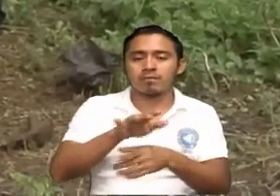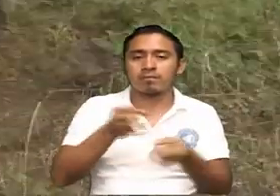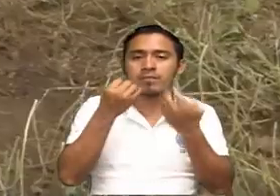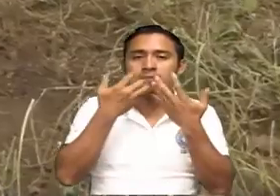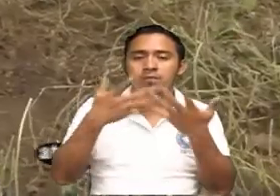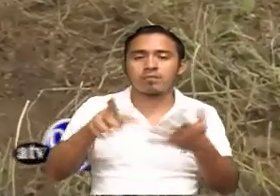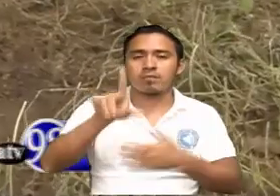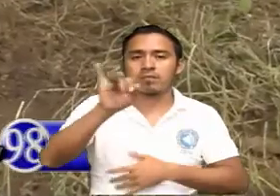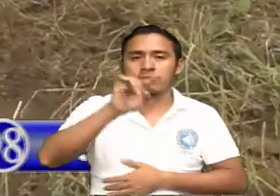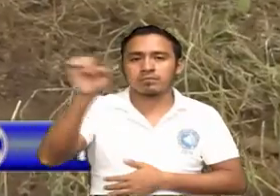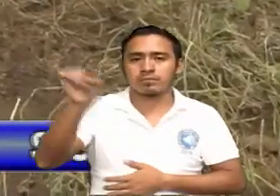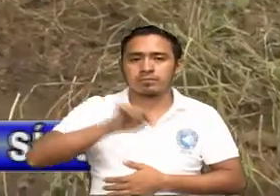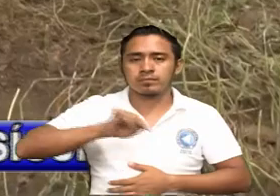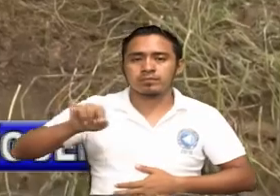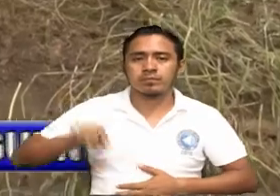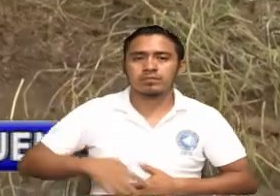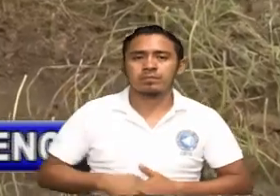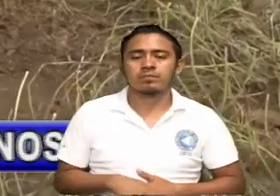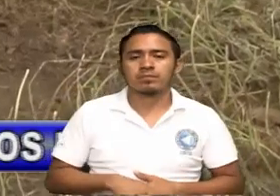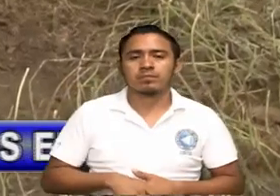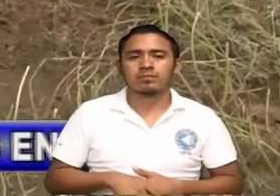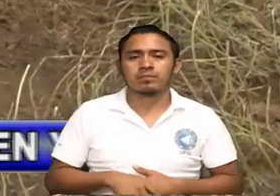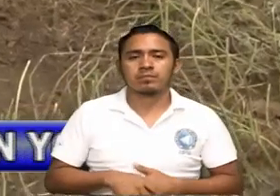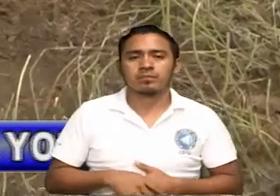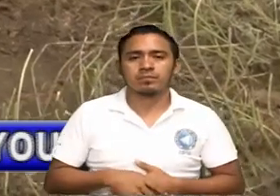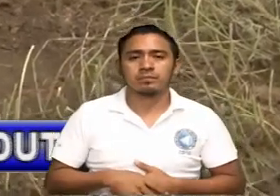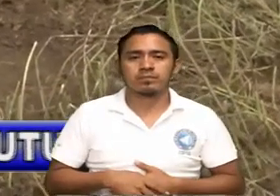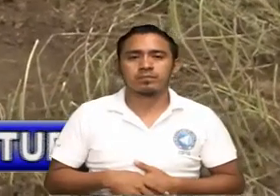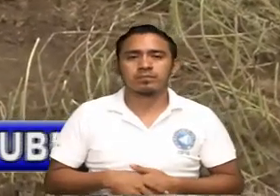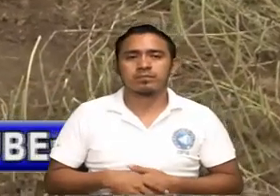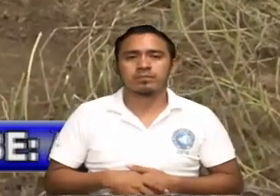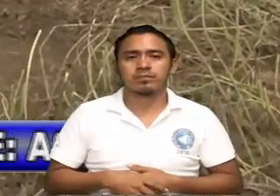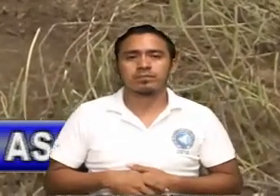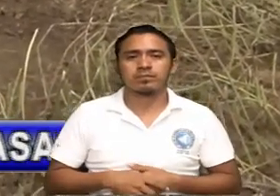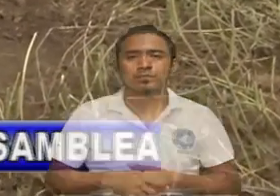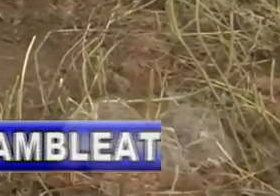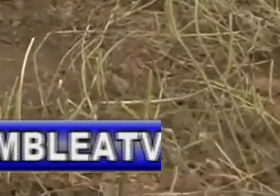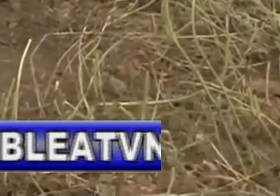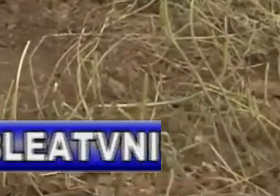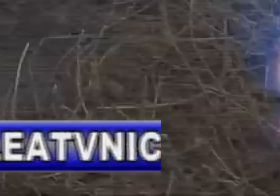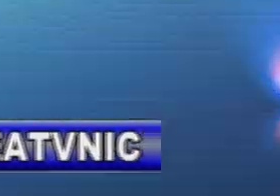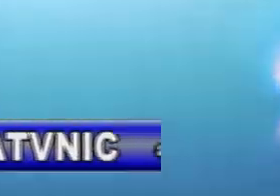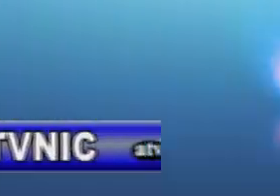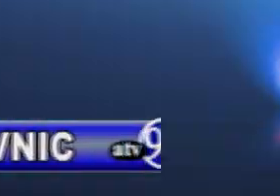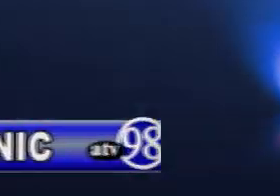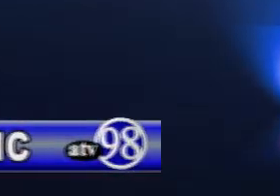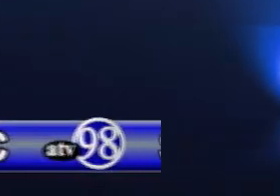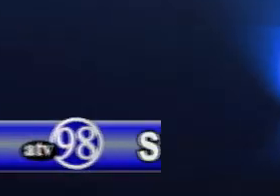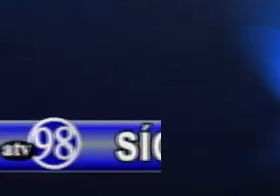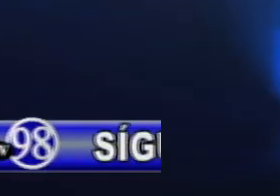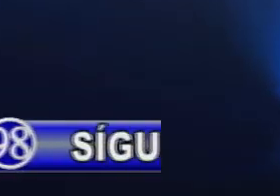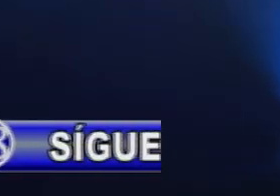cámara de Wendell Noguera para el canal parlamentario, informó Liz Escoto.